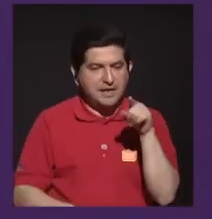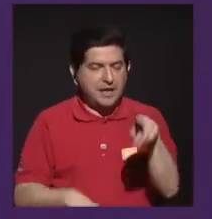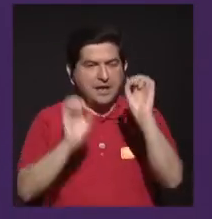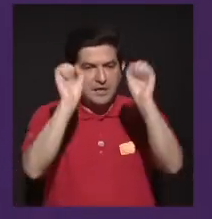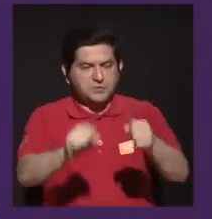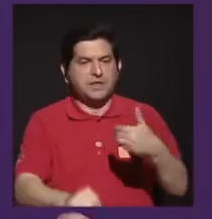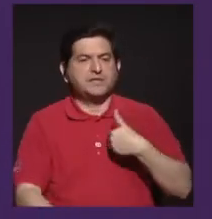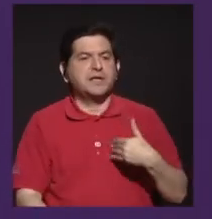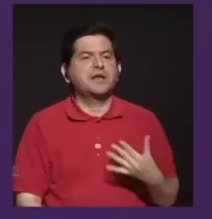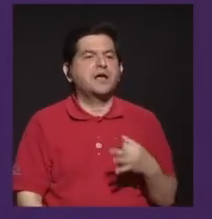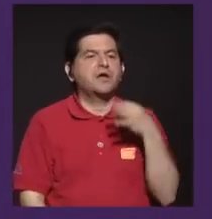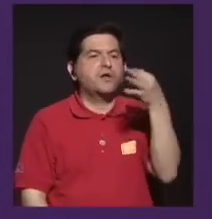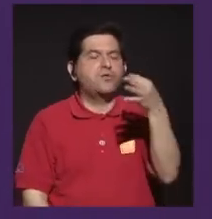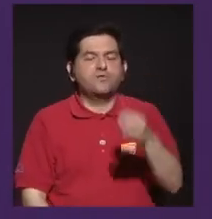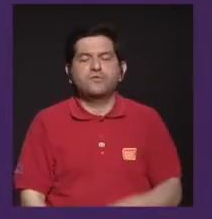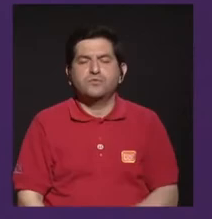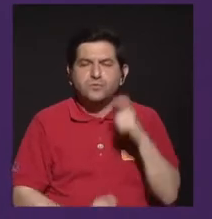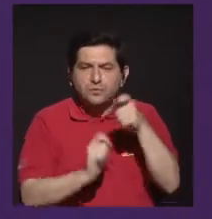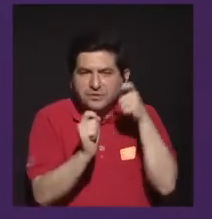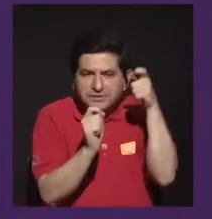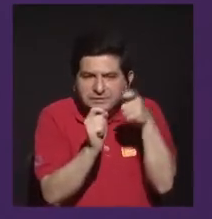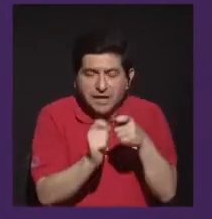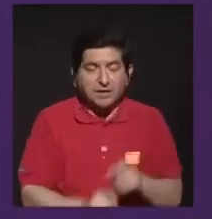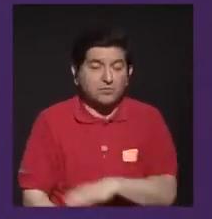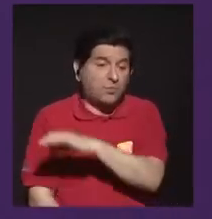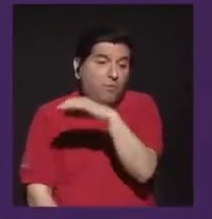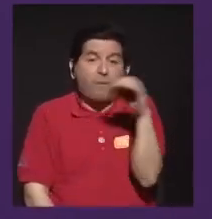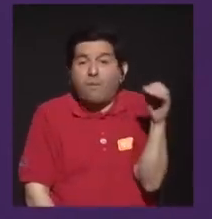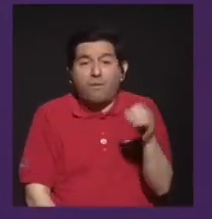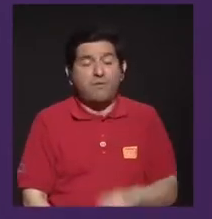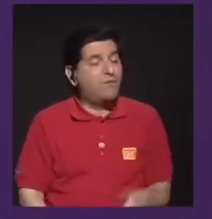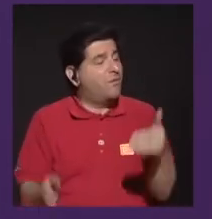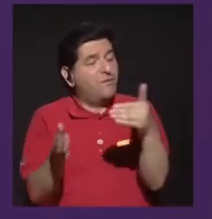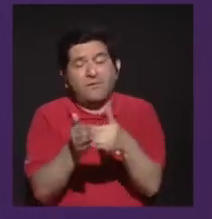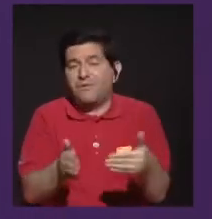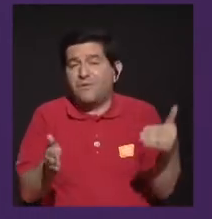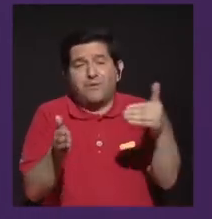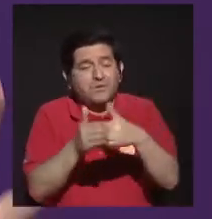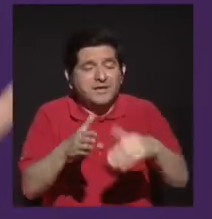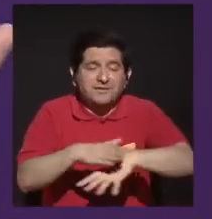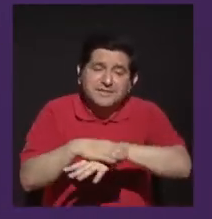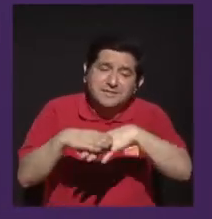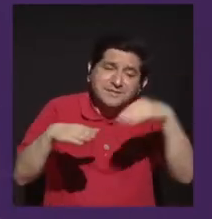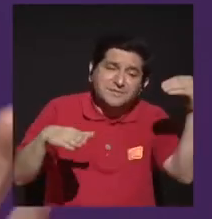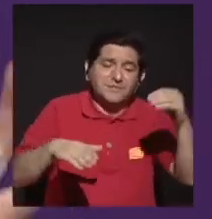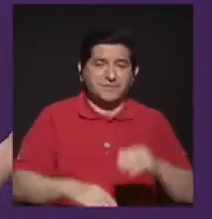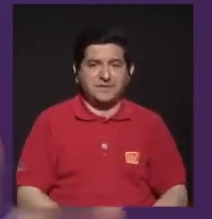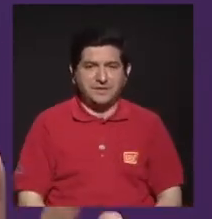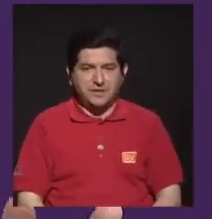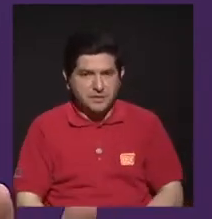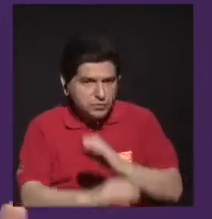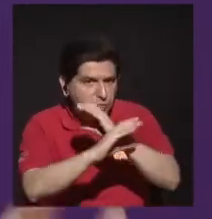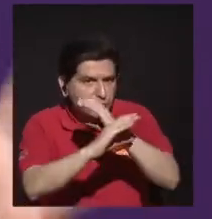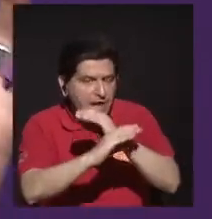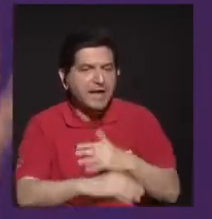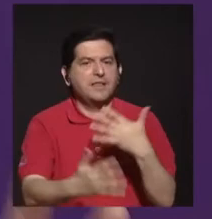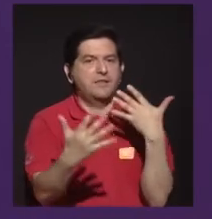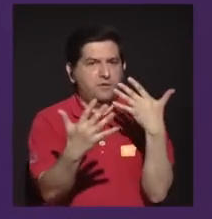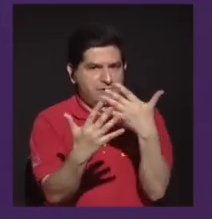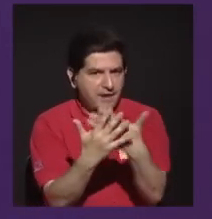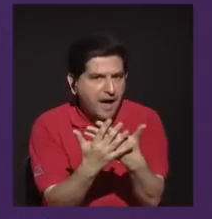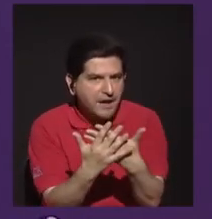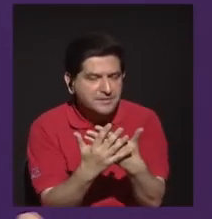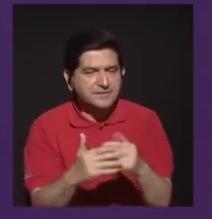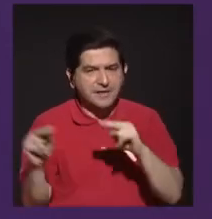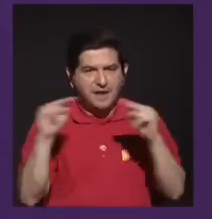un futuro más cierto, porque entonces si no van a seguir estando excluidas. Ojo, la cárcel, el delito